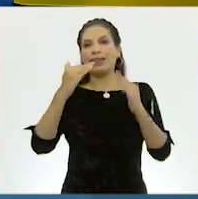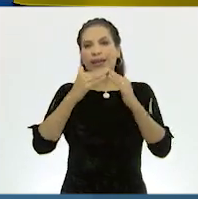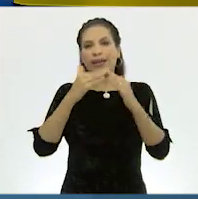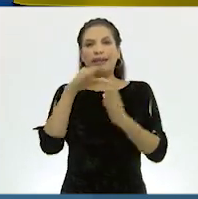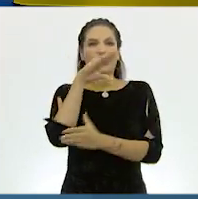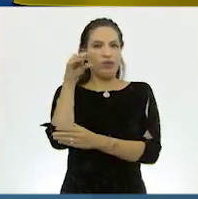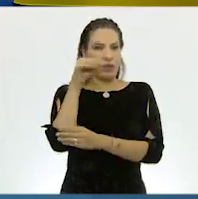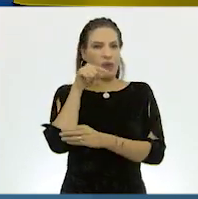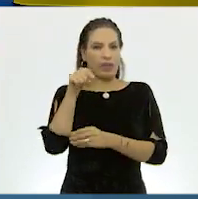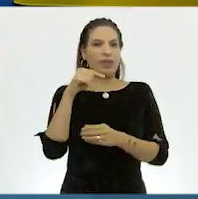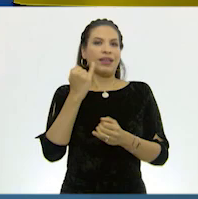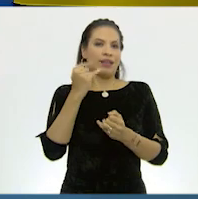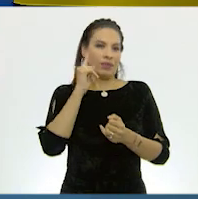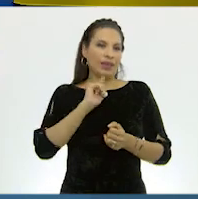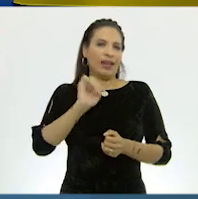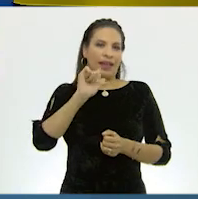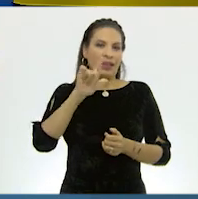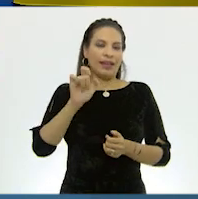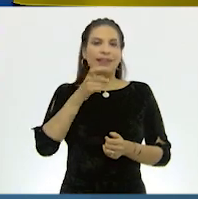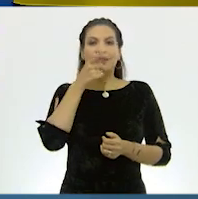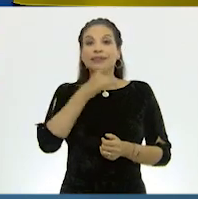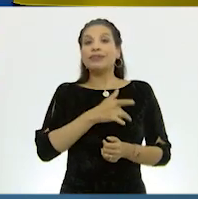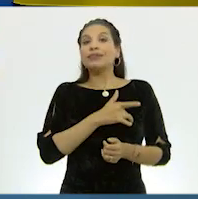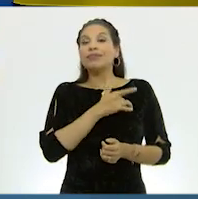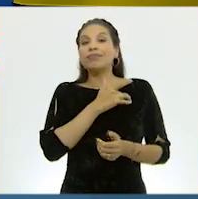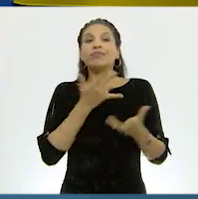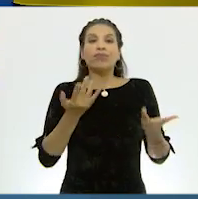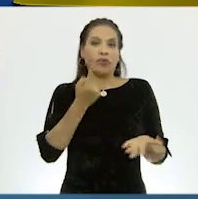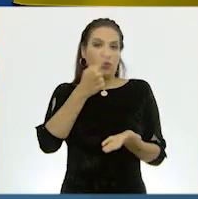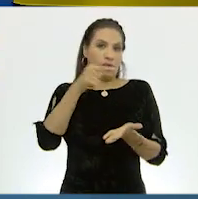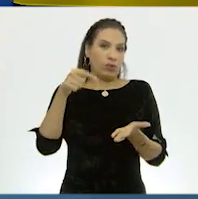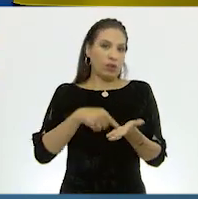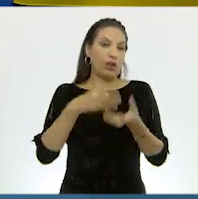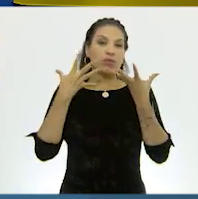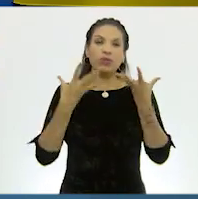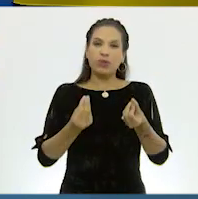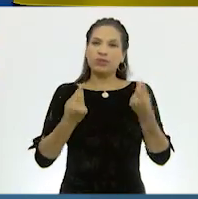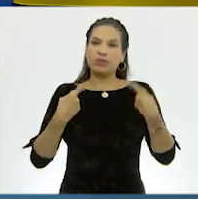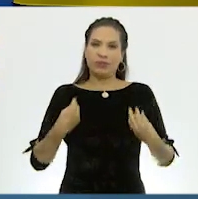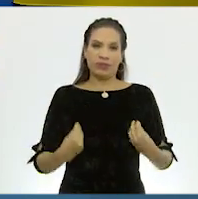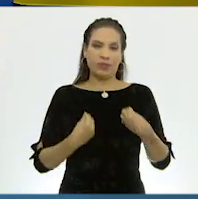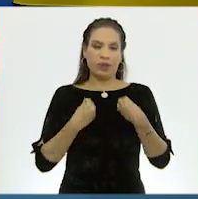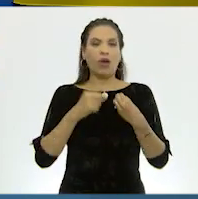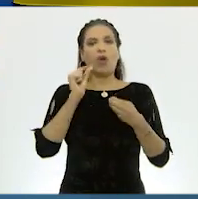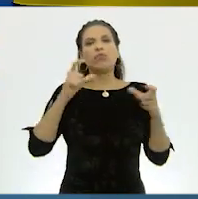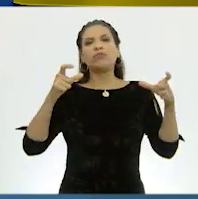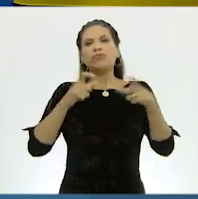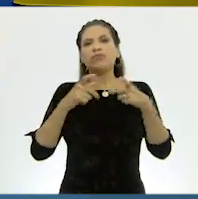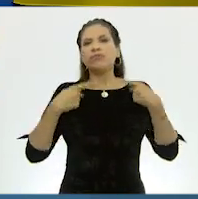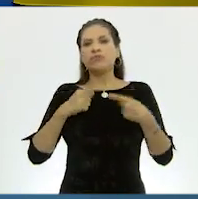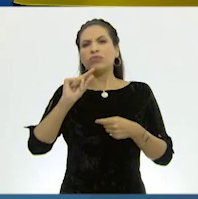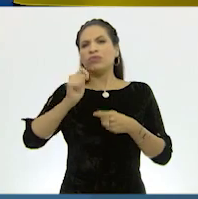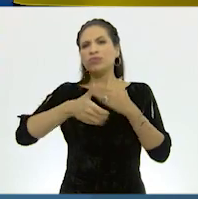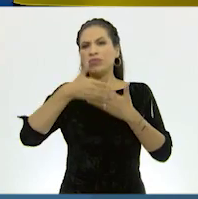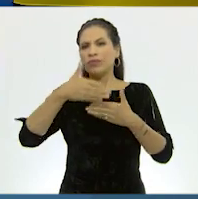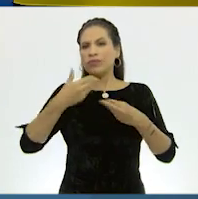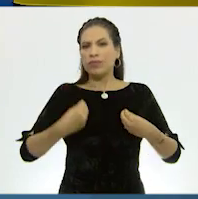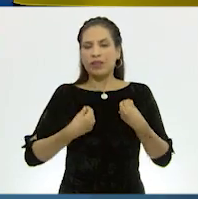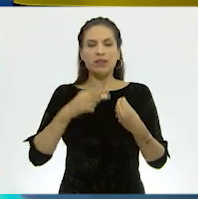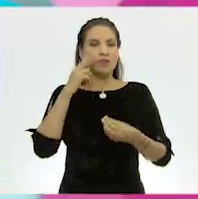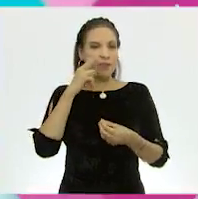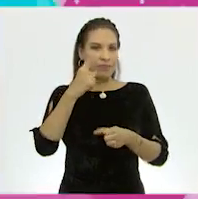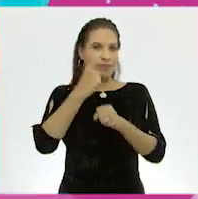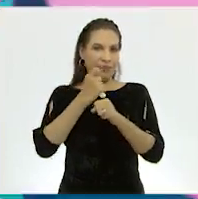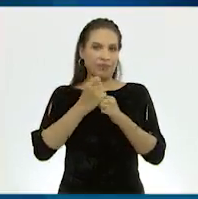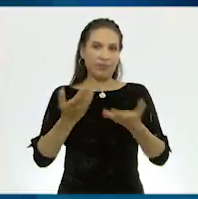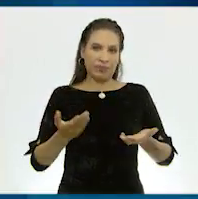Tom y Ale, me digan si consideran que se trata de un lugar muy poblado o un poco poblado. Vamos a ver